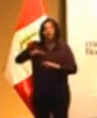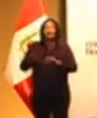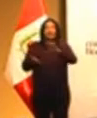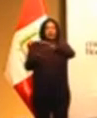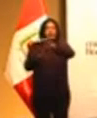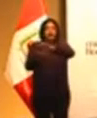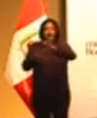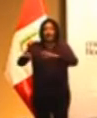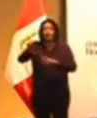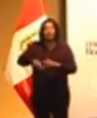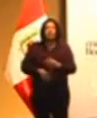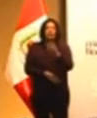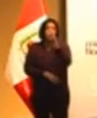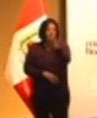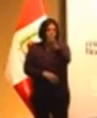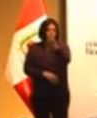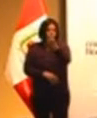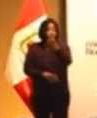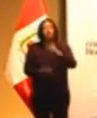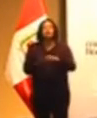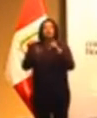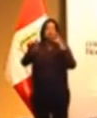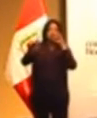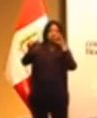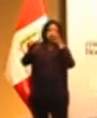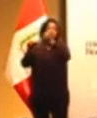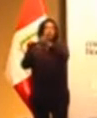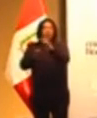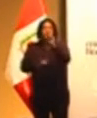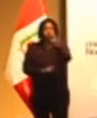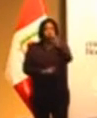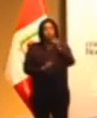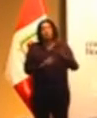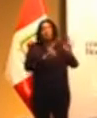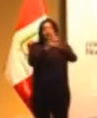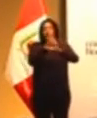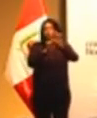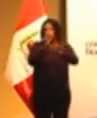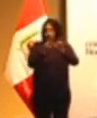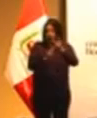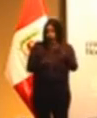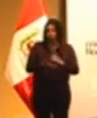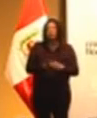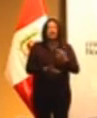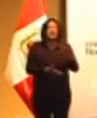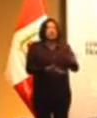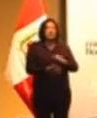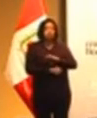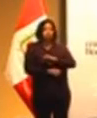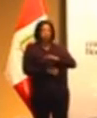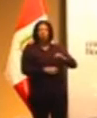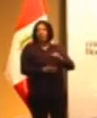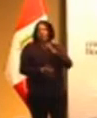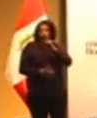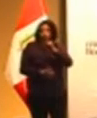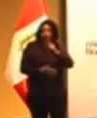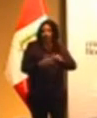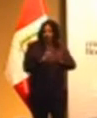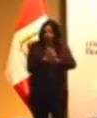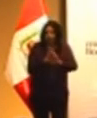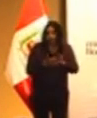Lima, hay dos retos muy grandes. El reto de la seguridad, o es decir, la lucha contra la